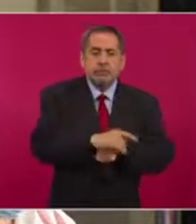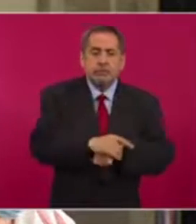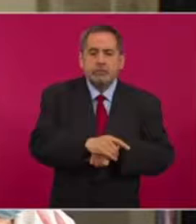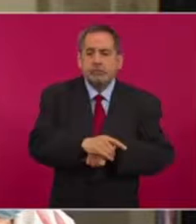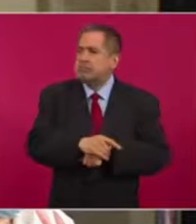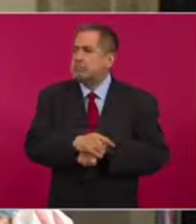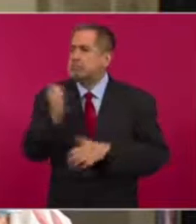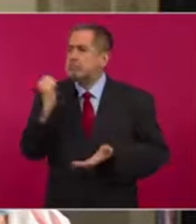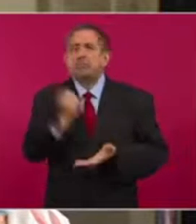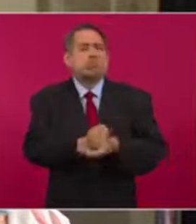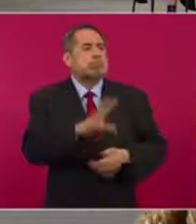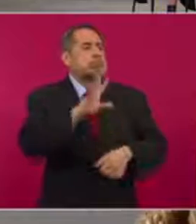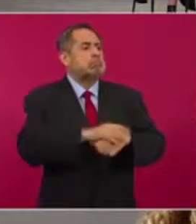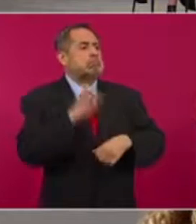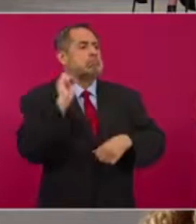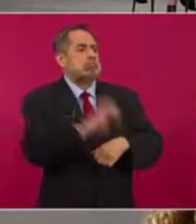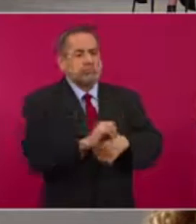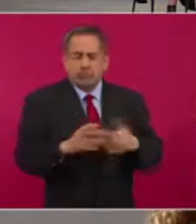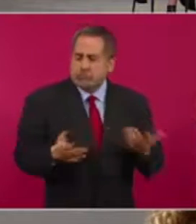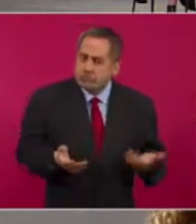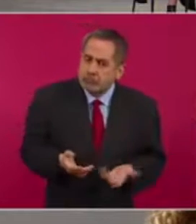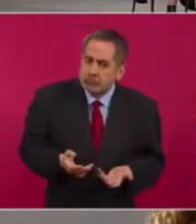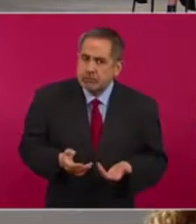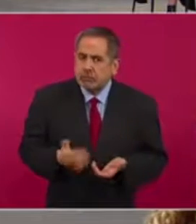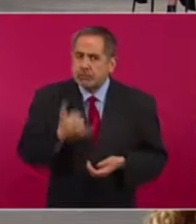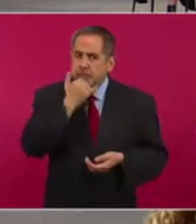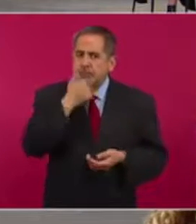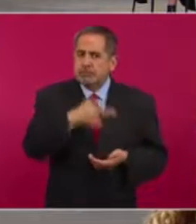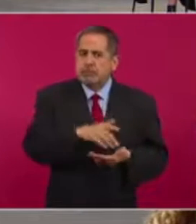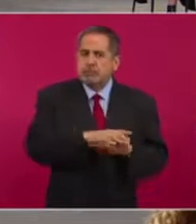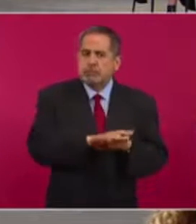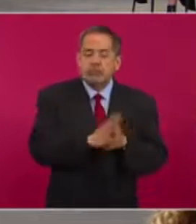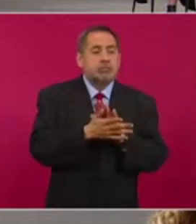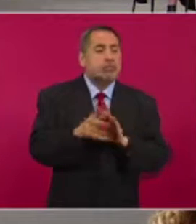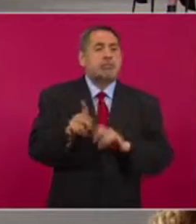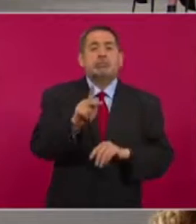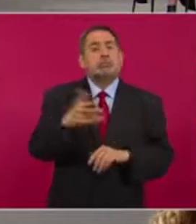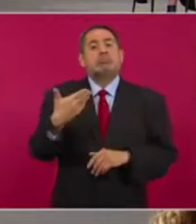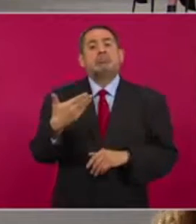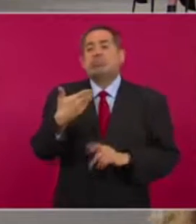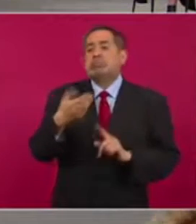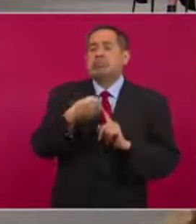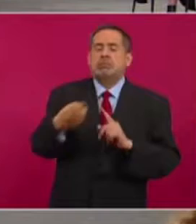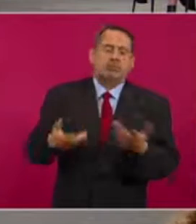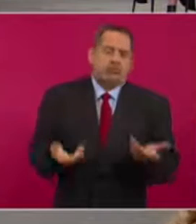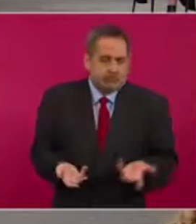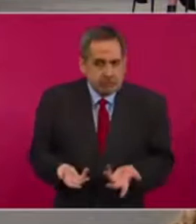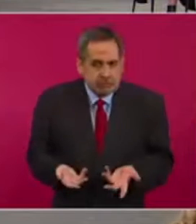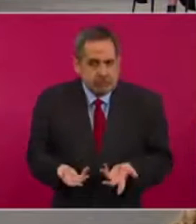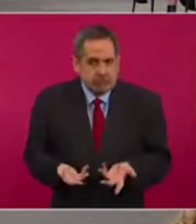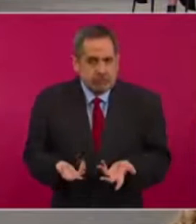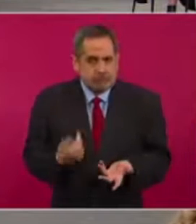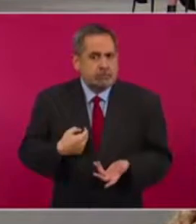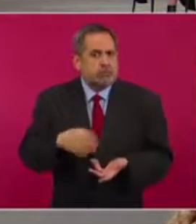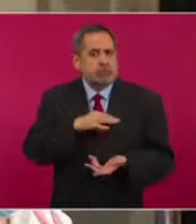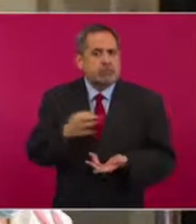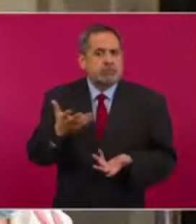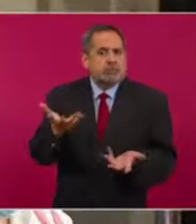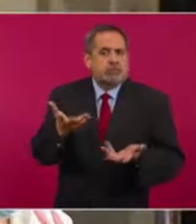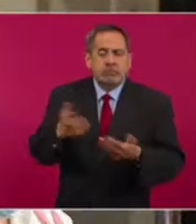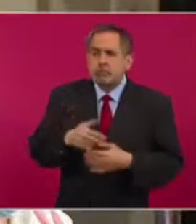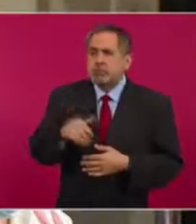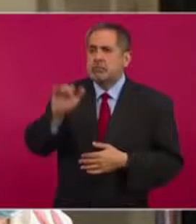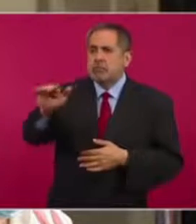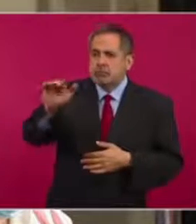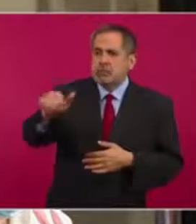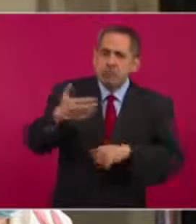las ilegalidades y las vuelven legales, ¿no? ¿Qué se puede hacer, señor presidente, para empezar a